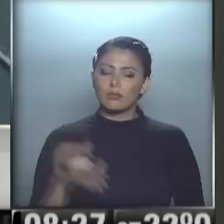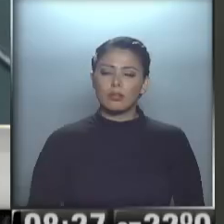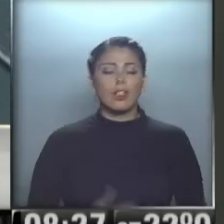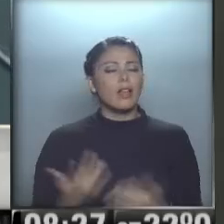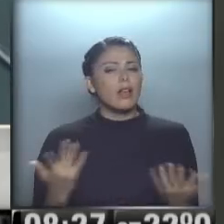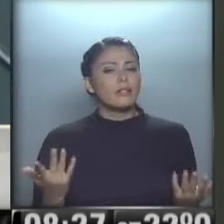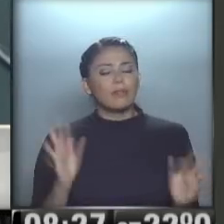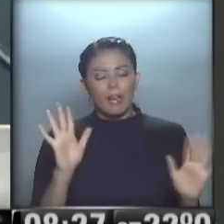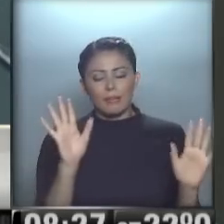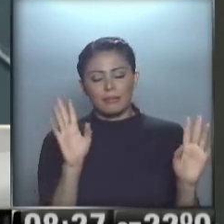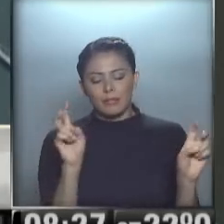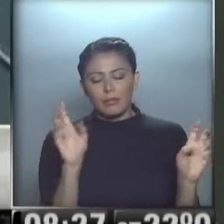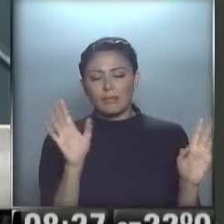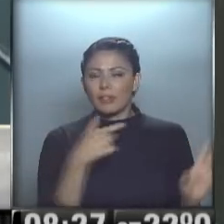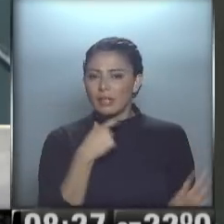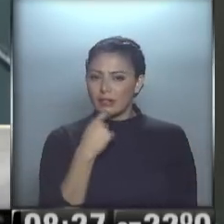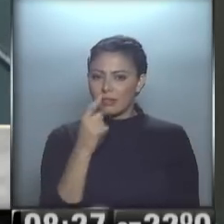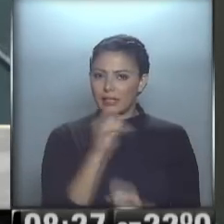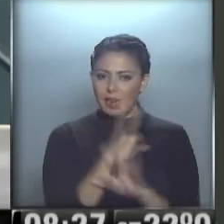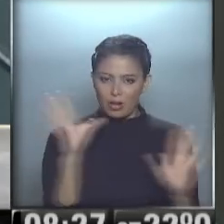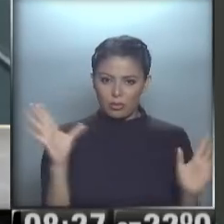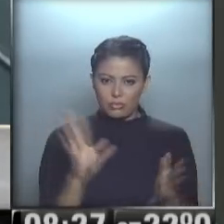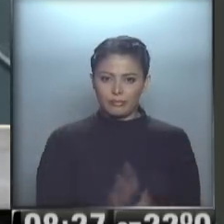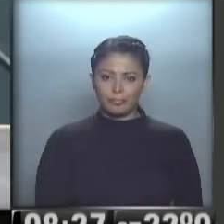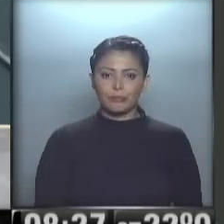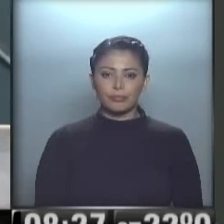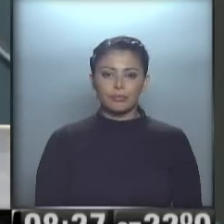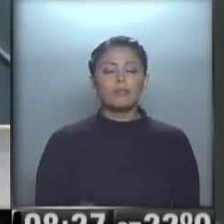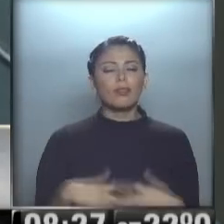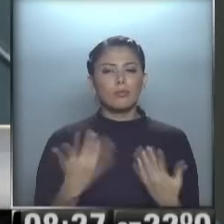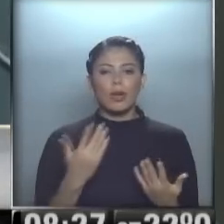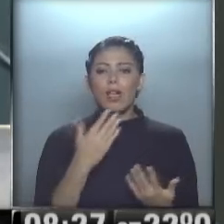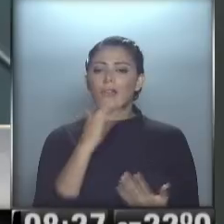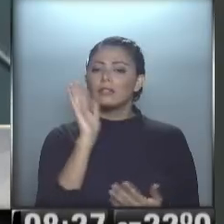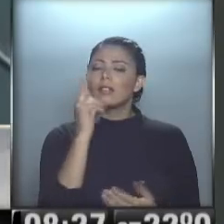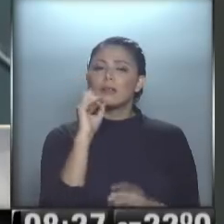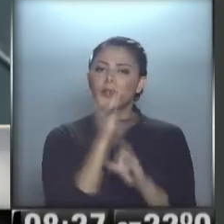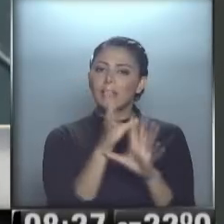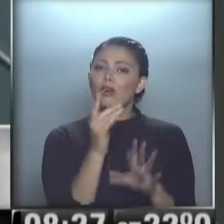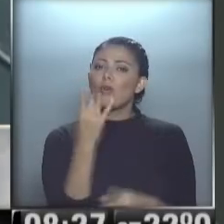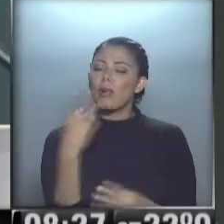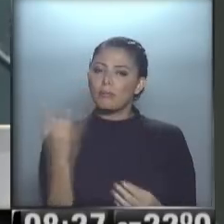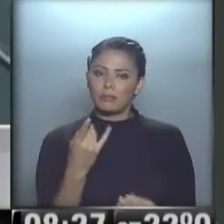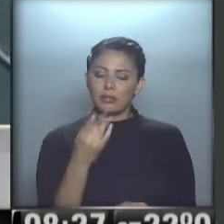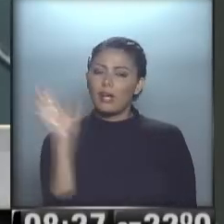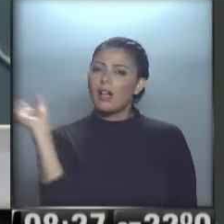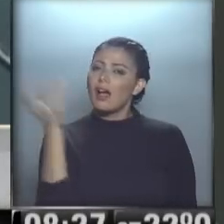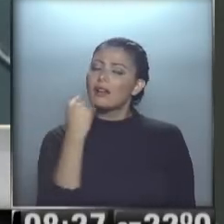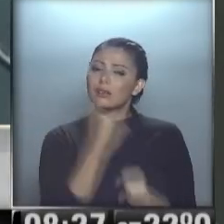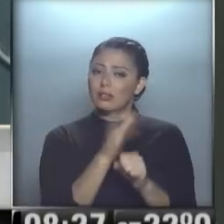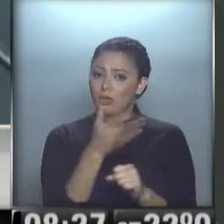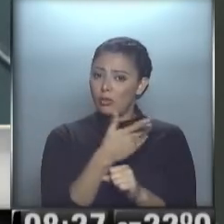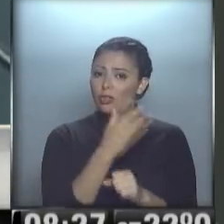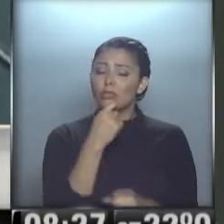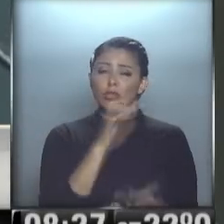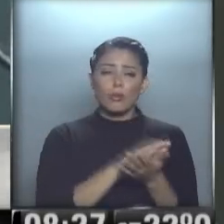tema A ver quiero transmitir claramente lo siguiente para desmitificar la cuestión el impacto estricto desde el punto de